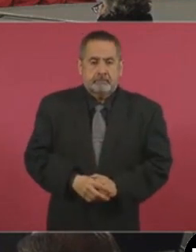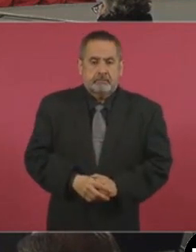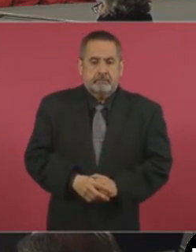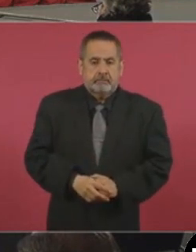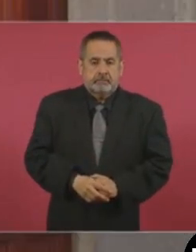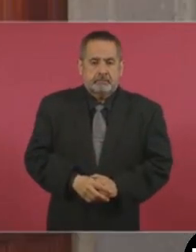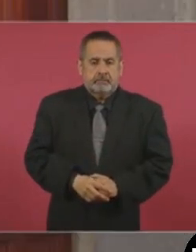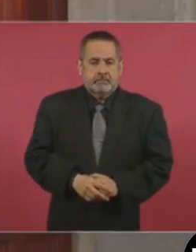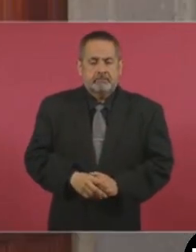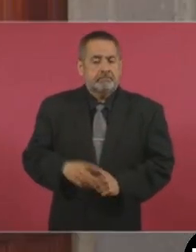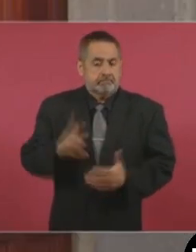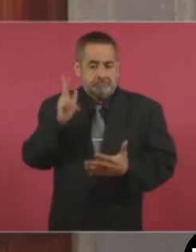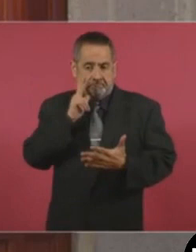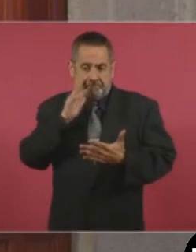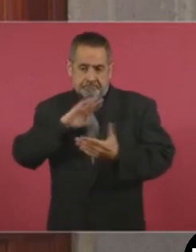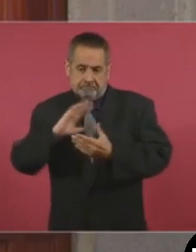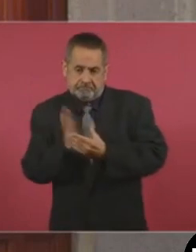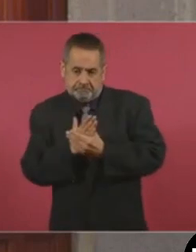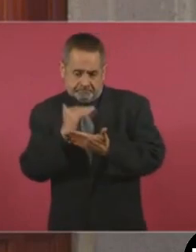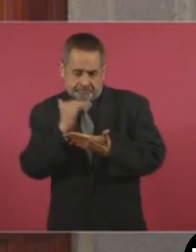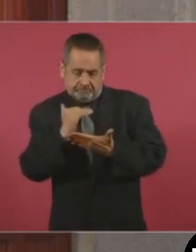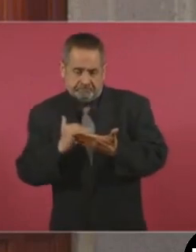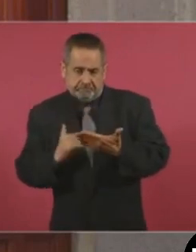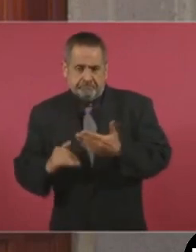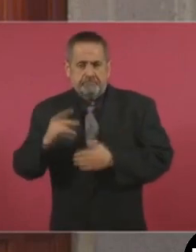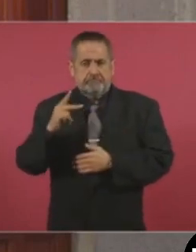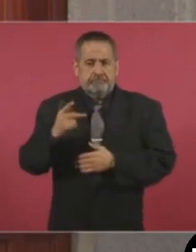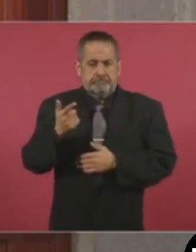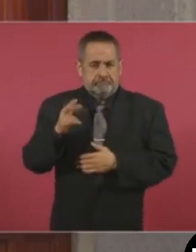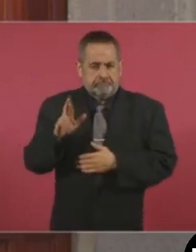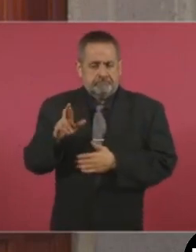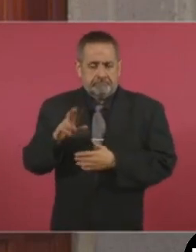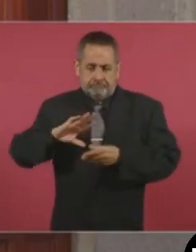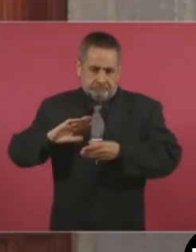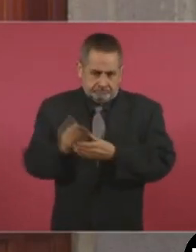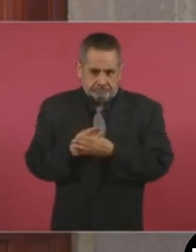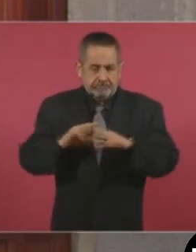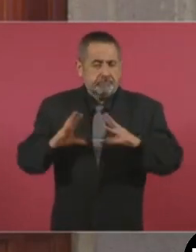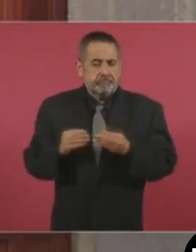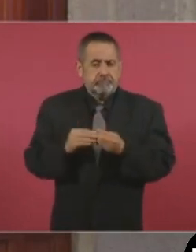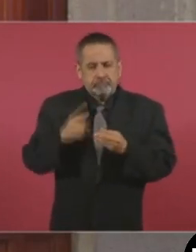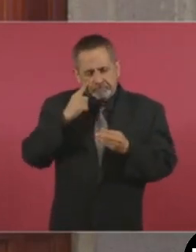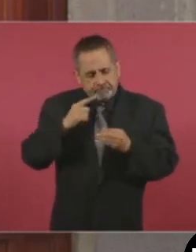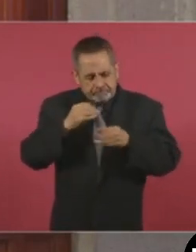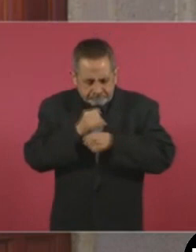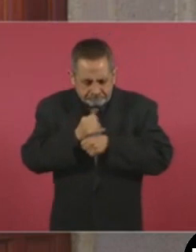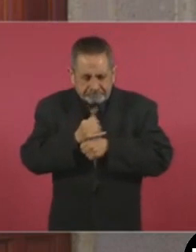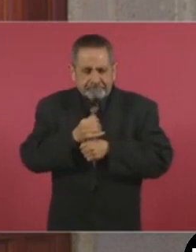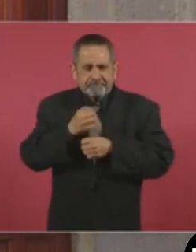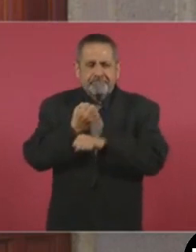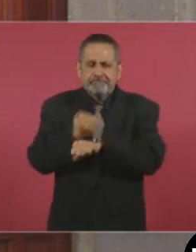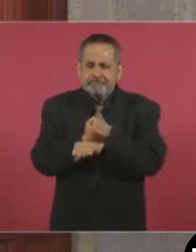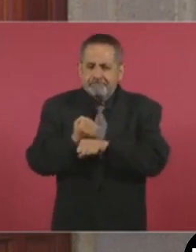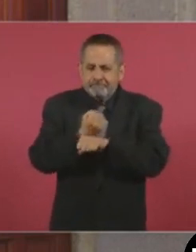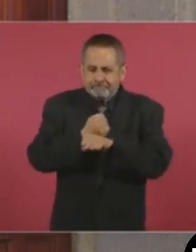Todas las pruebas aportadas por la Fiscalía General de la República y en especial las de análisis de sangre